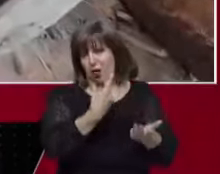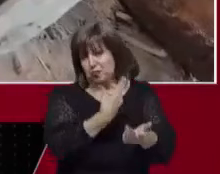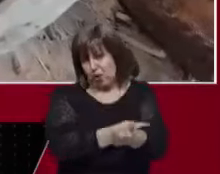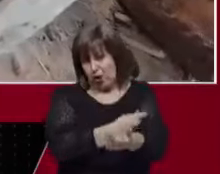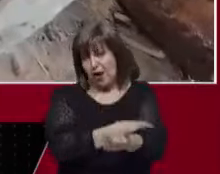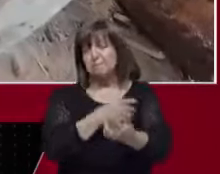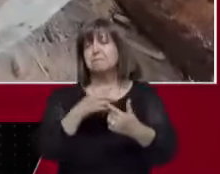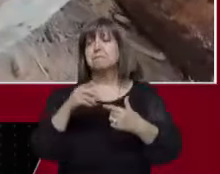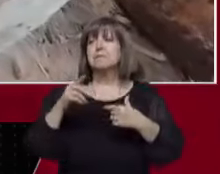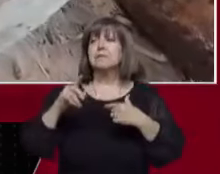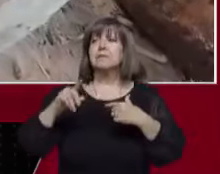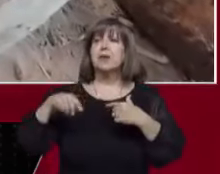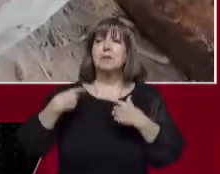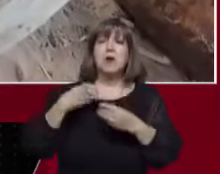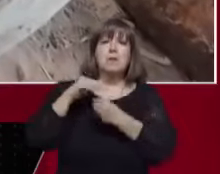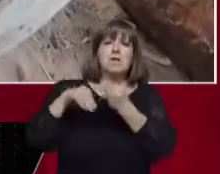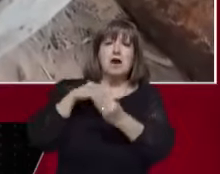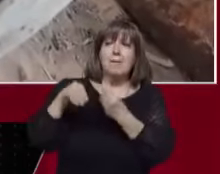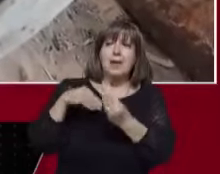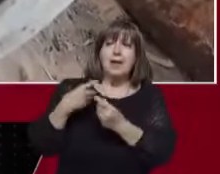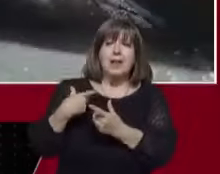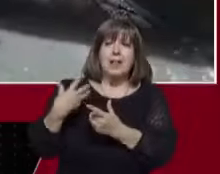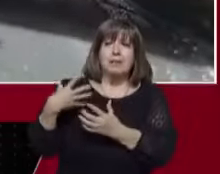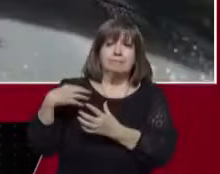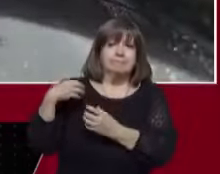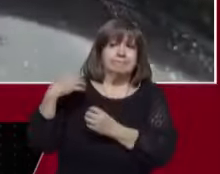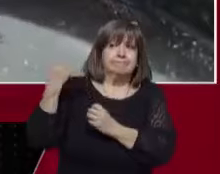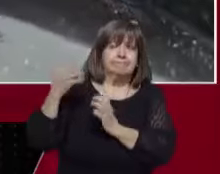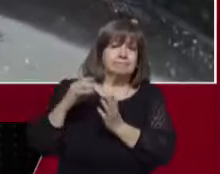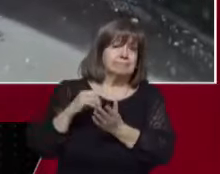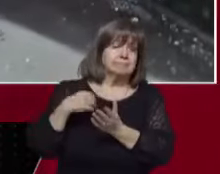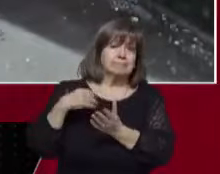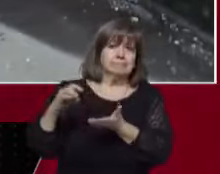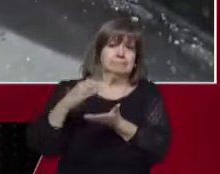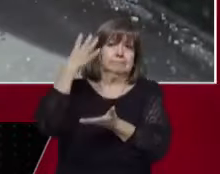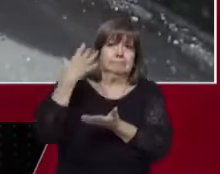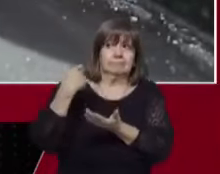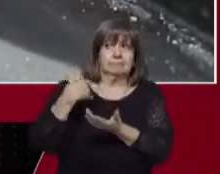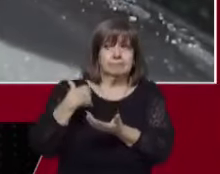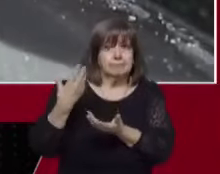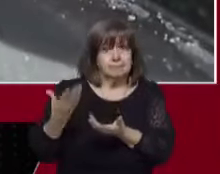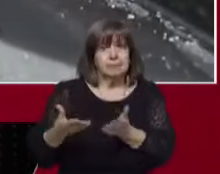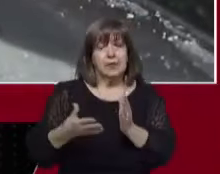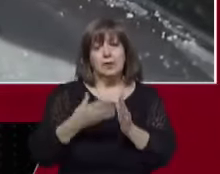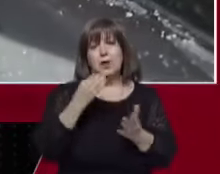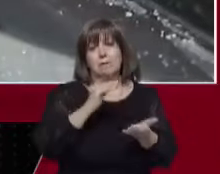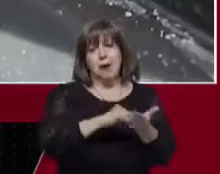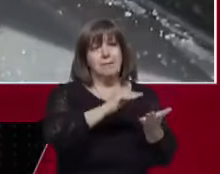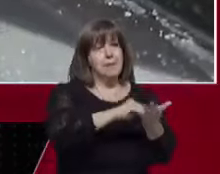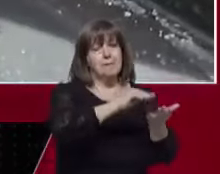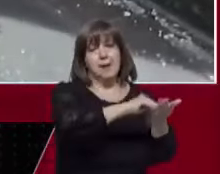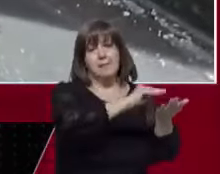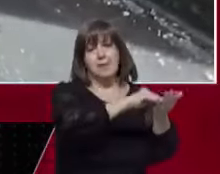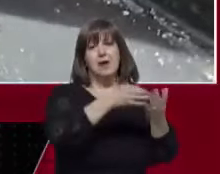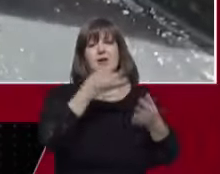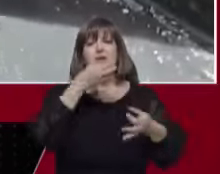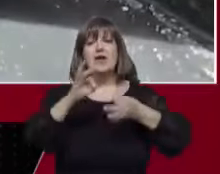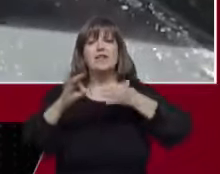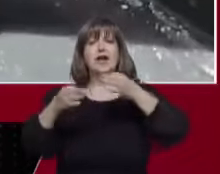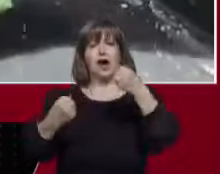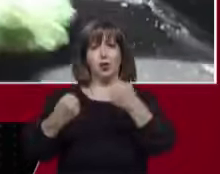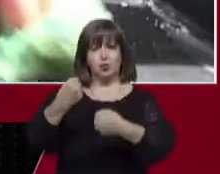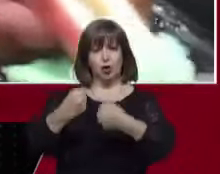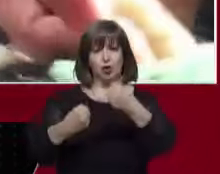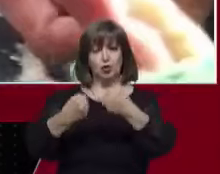al perder eso, fue mi adicción, se quiso crecer más, me volqué más a la adicción y vendí los